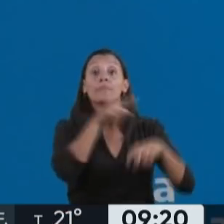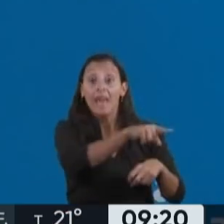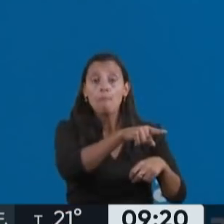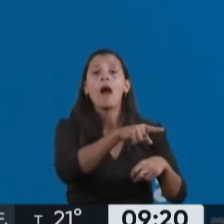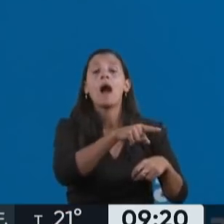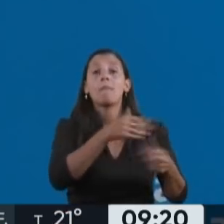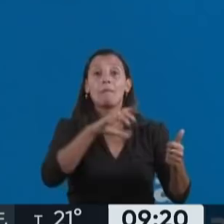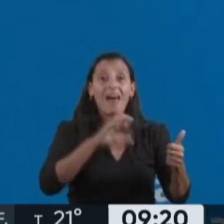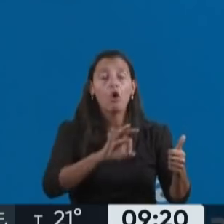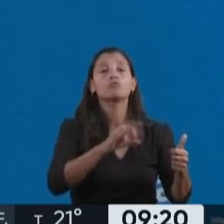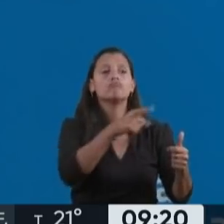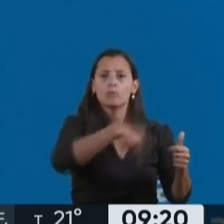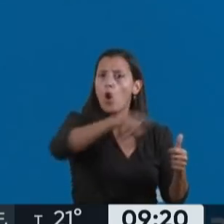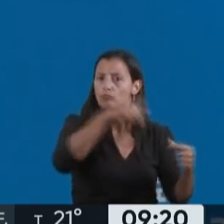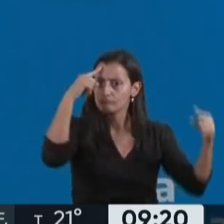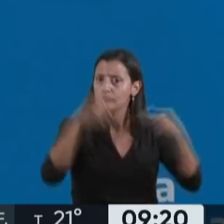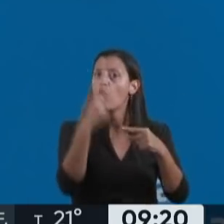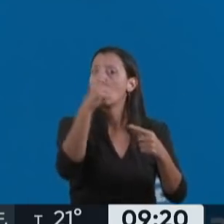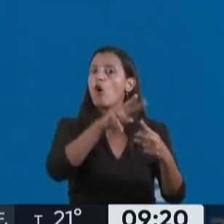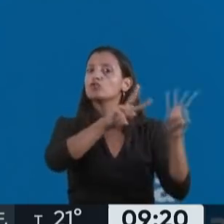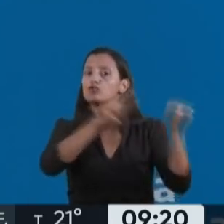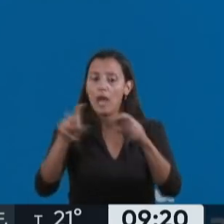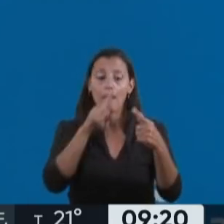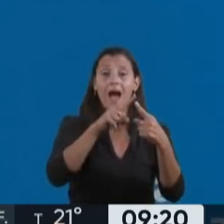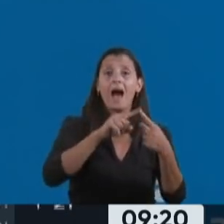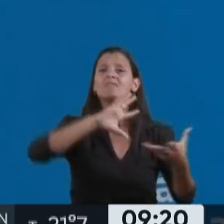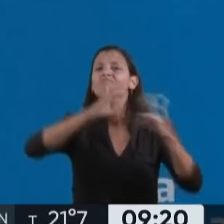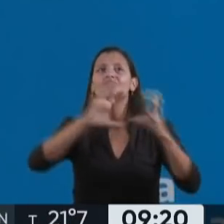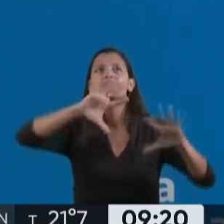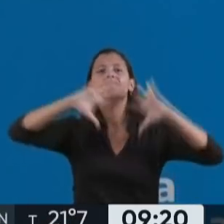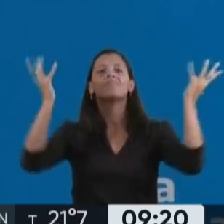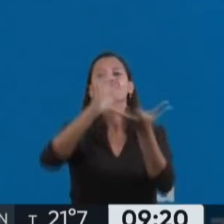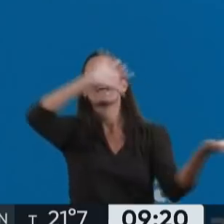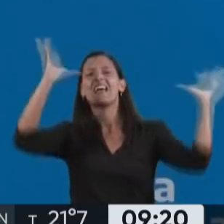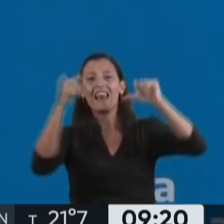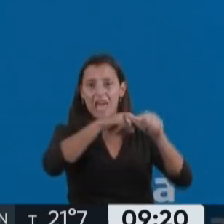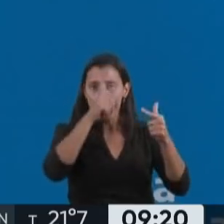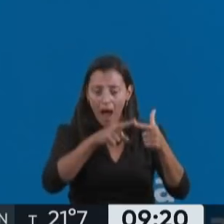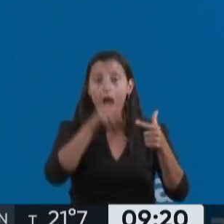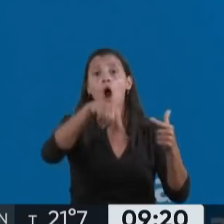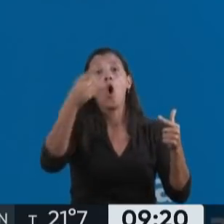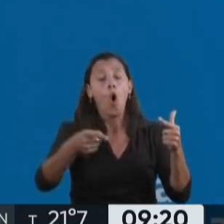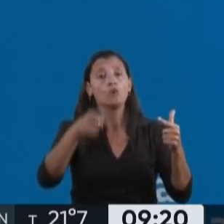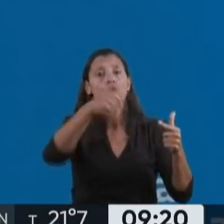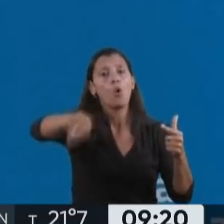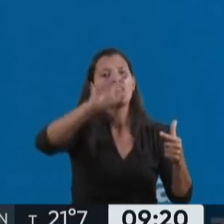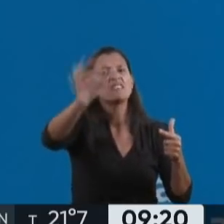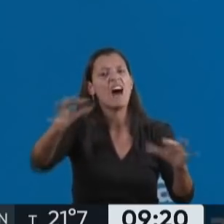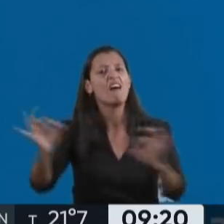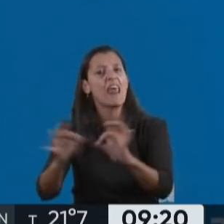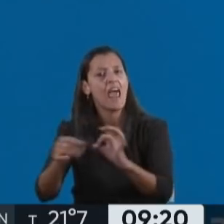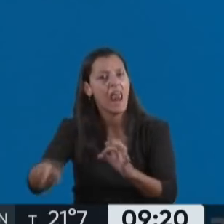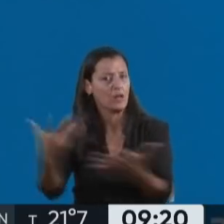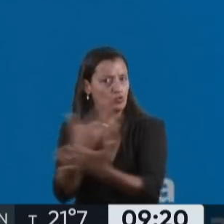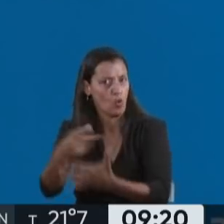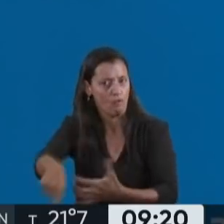a ocuparnos particularmente de dos temas. Uno tiene que ver con la crisis climática y otro con la descolonización. Ustedes saben que las islas del Caribe están sufriendo